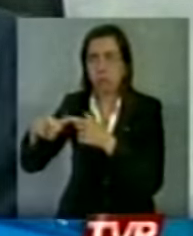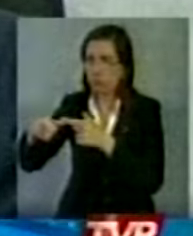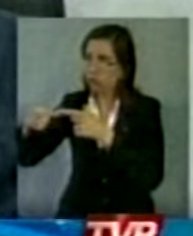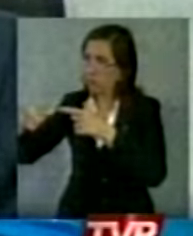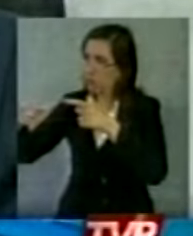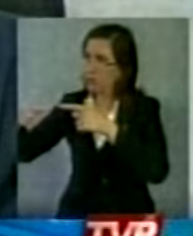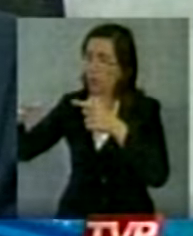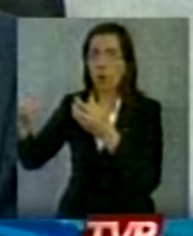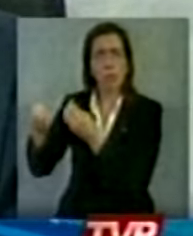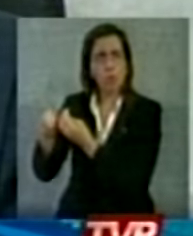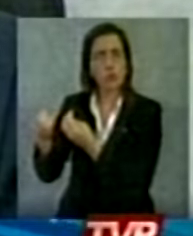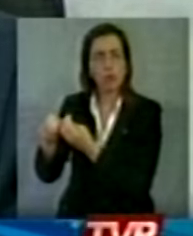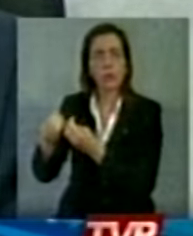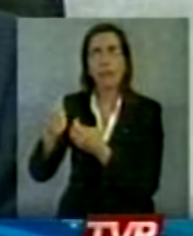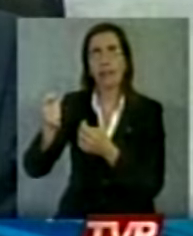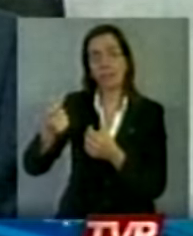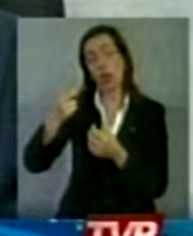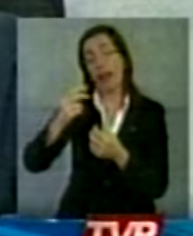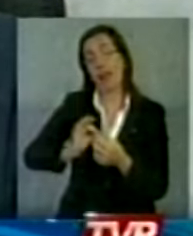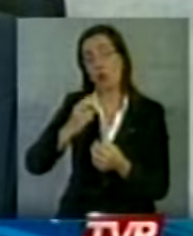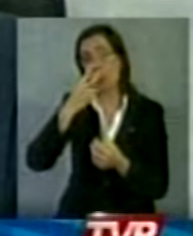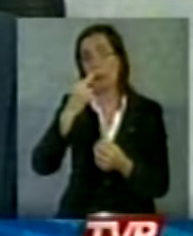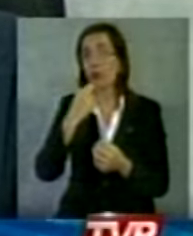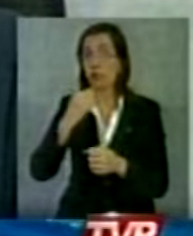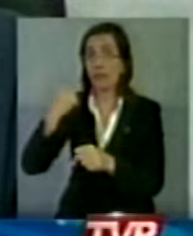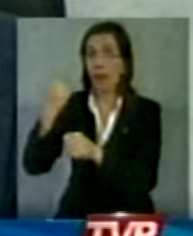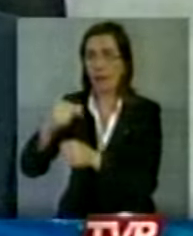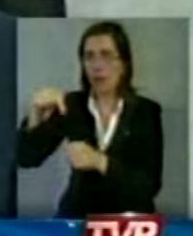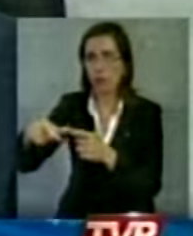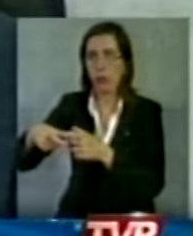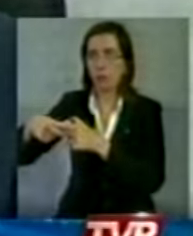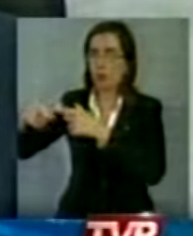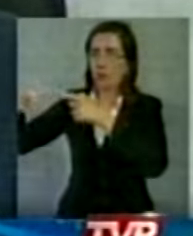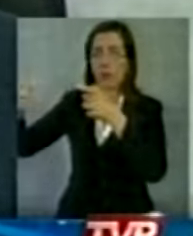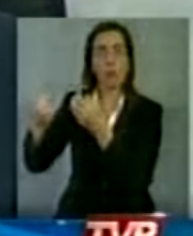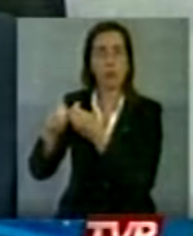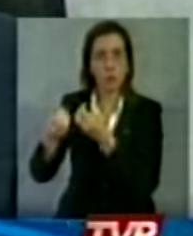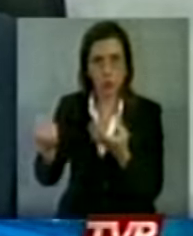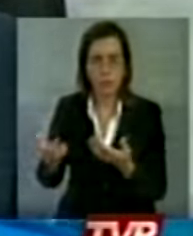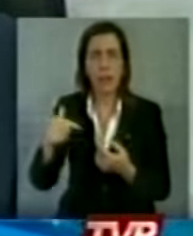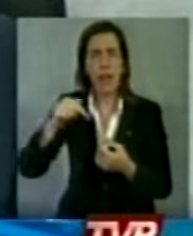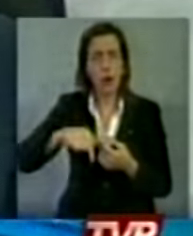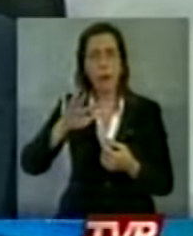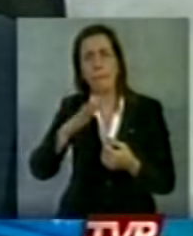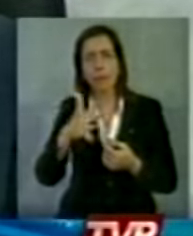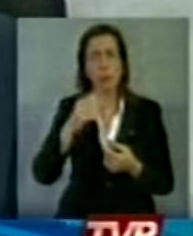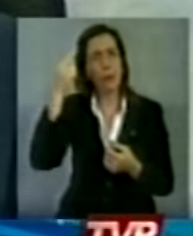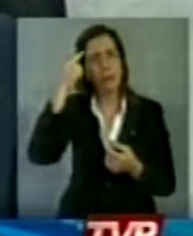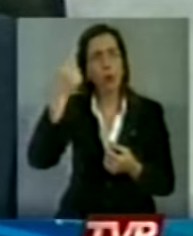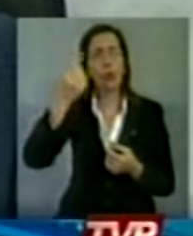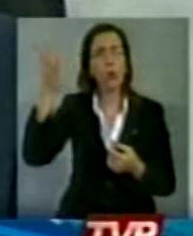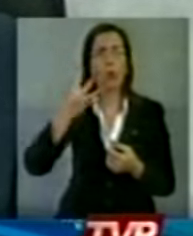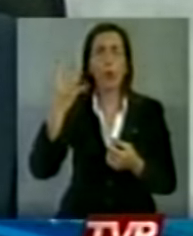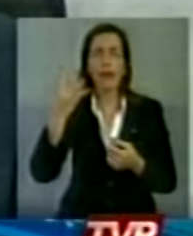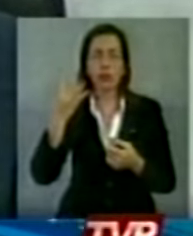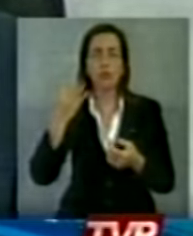seguido aumentando fuertemente desde el año 2011. Se calcula que en la actualidad cerca de una cuarta parte de